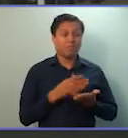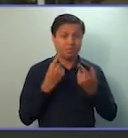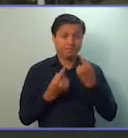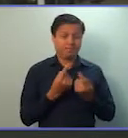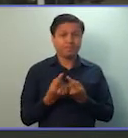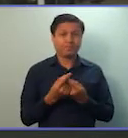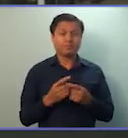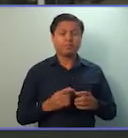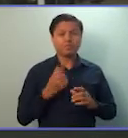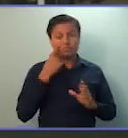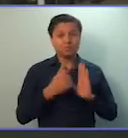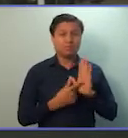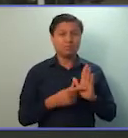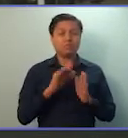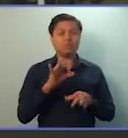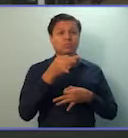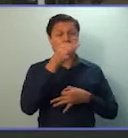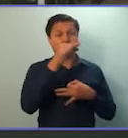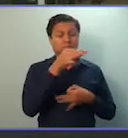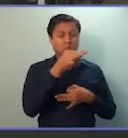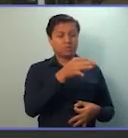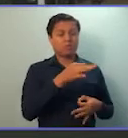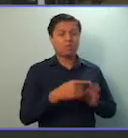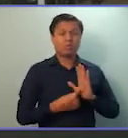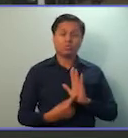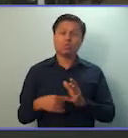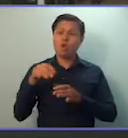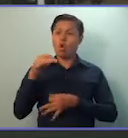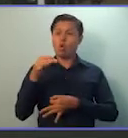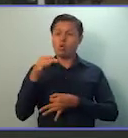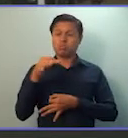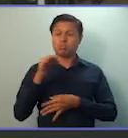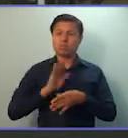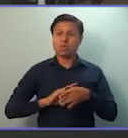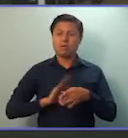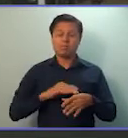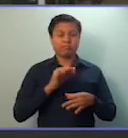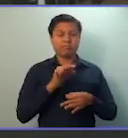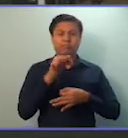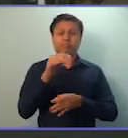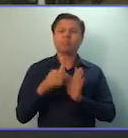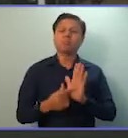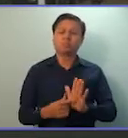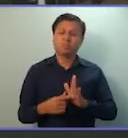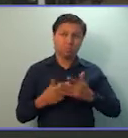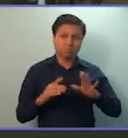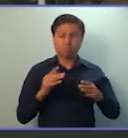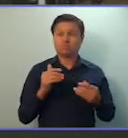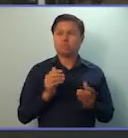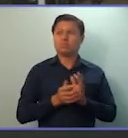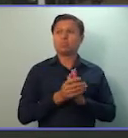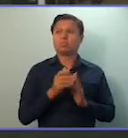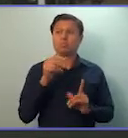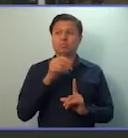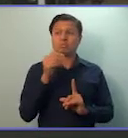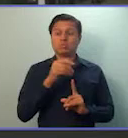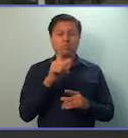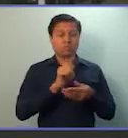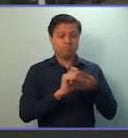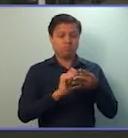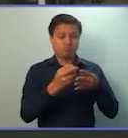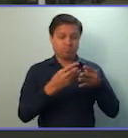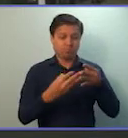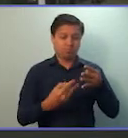presentar su notificación y citatorio y además ahí en ese lugar en el centro de capacitación van a llenar una